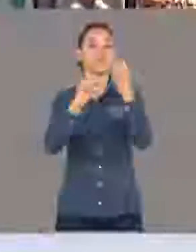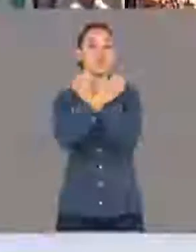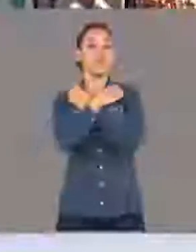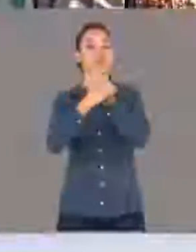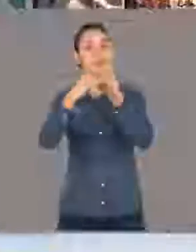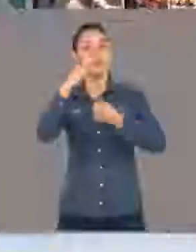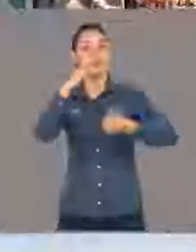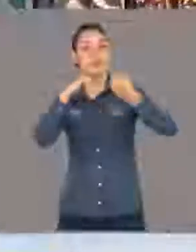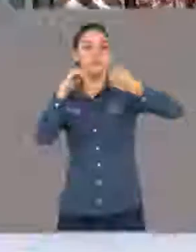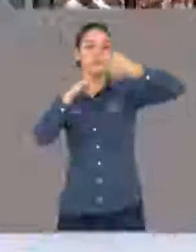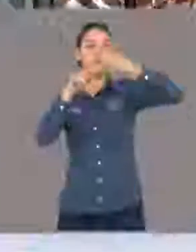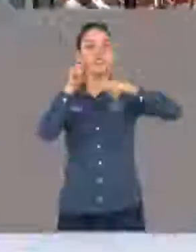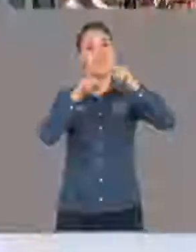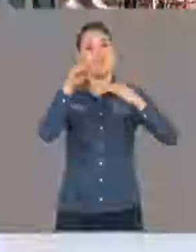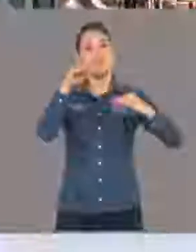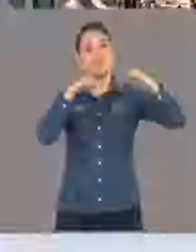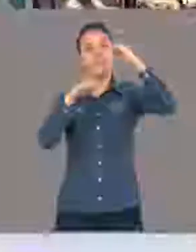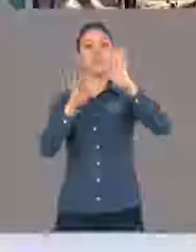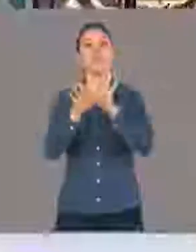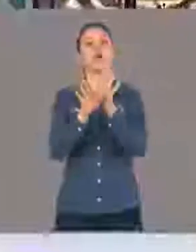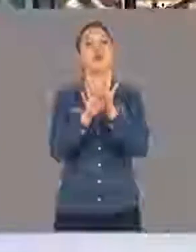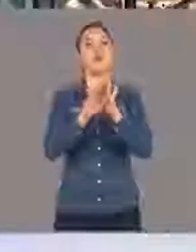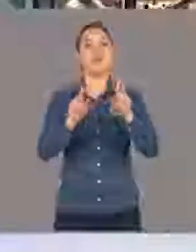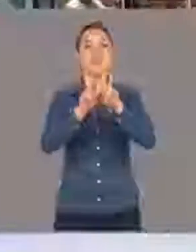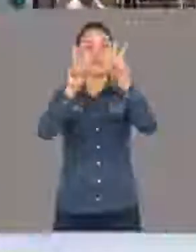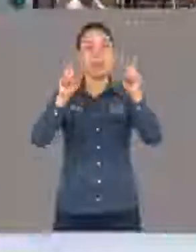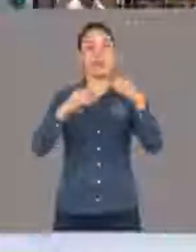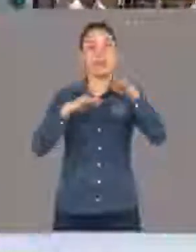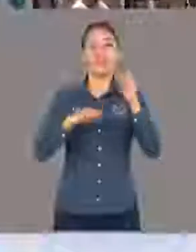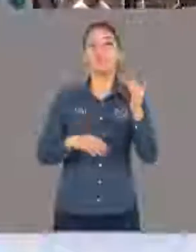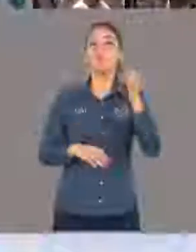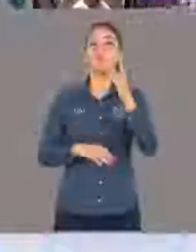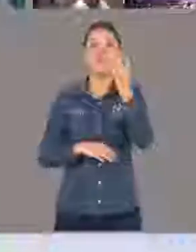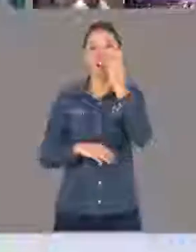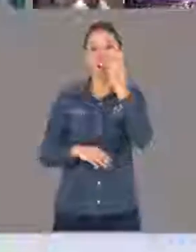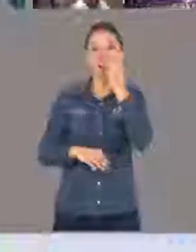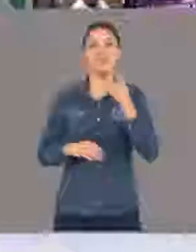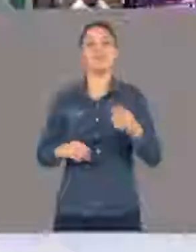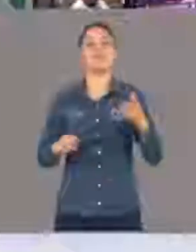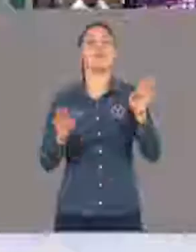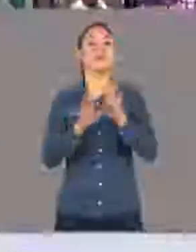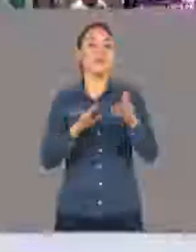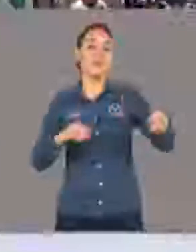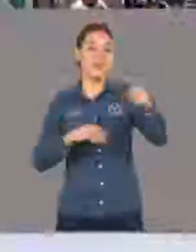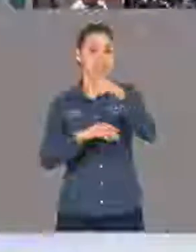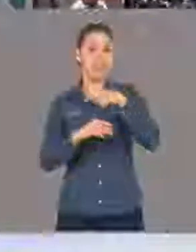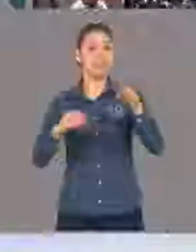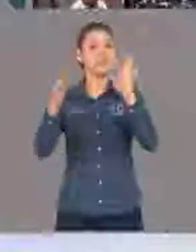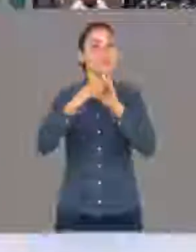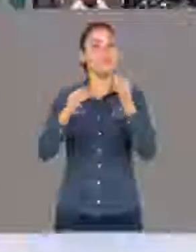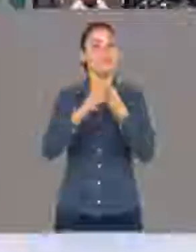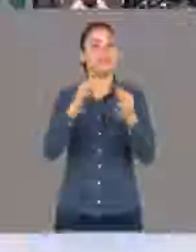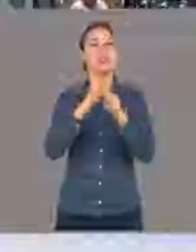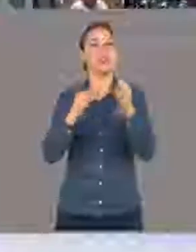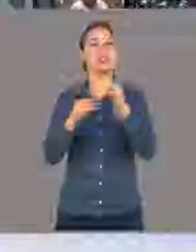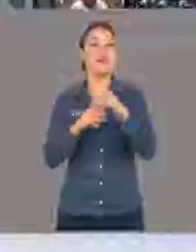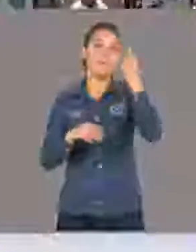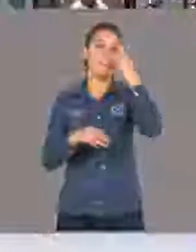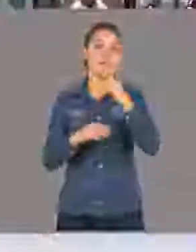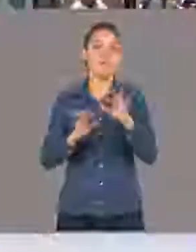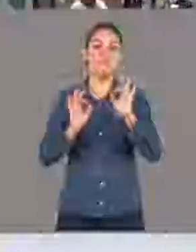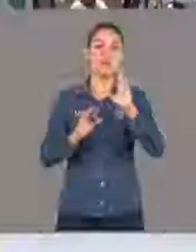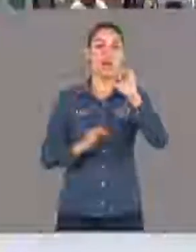mejores instituciones de educación superior en el país en el tema de la odontología, luego de que el plantel que imparte esta asignatura refrendó su